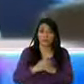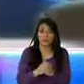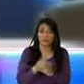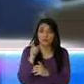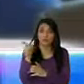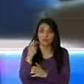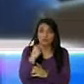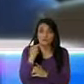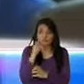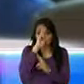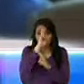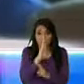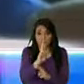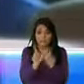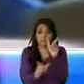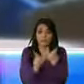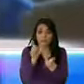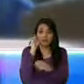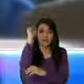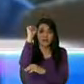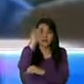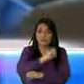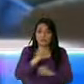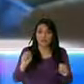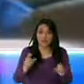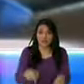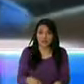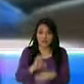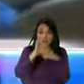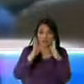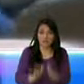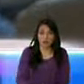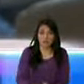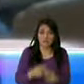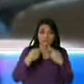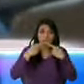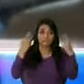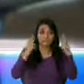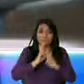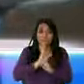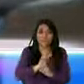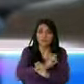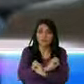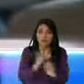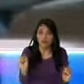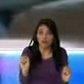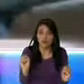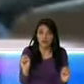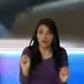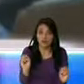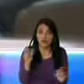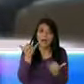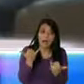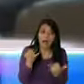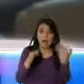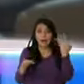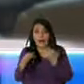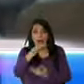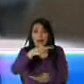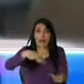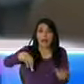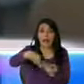estaría violando derechos humanos de los ecuatorianos al no emitir rápido la información y que se esté dando este tipo